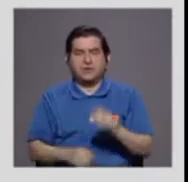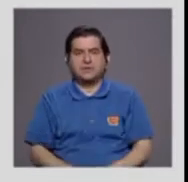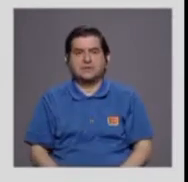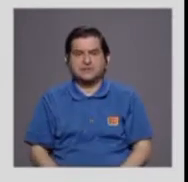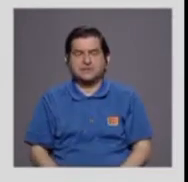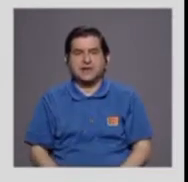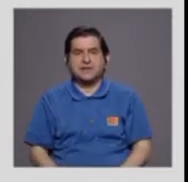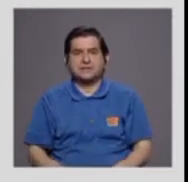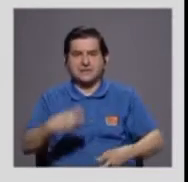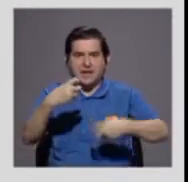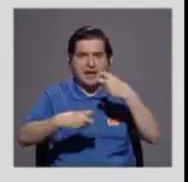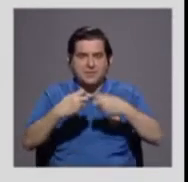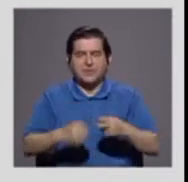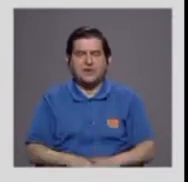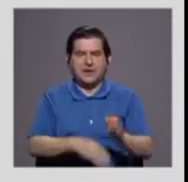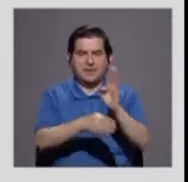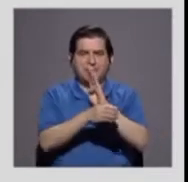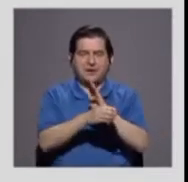Lehman Brothers en el